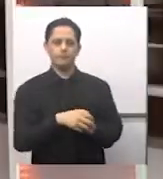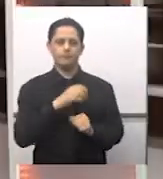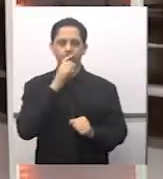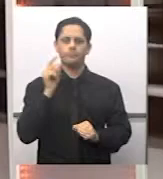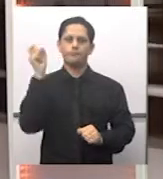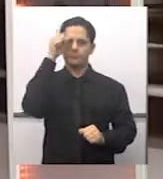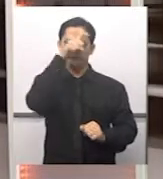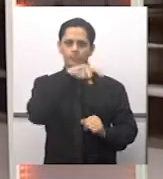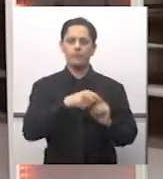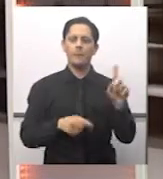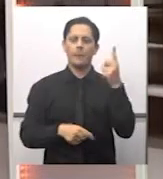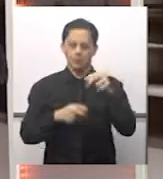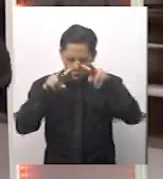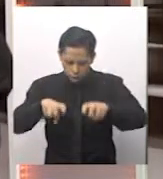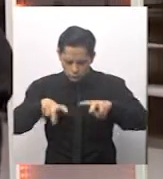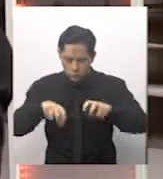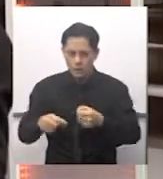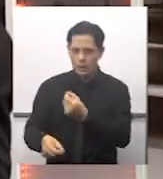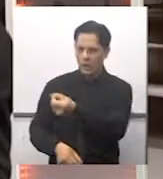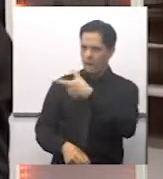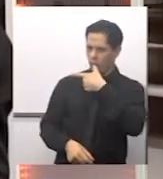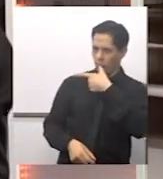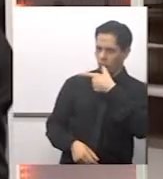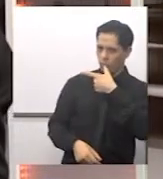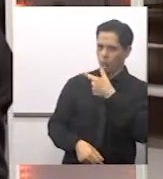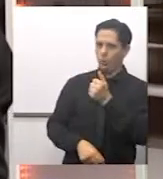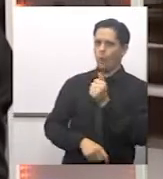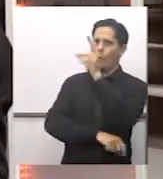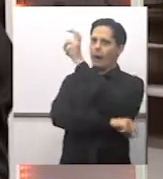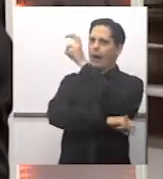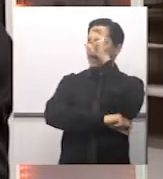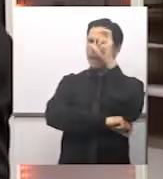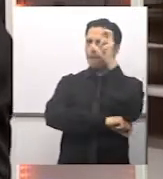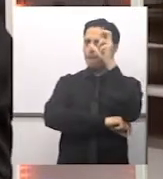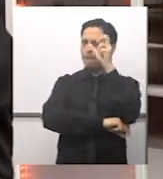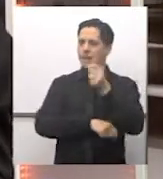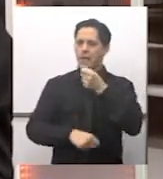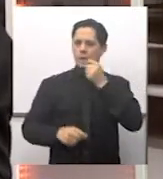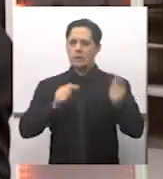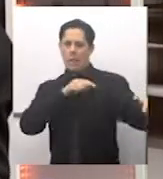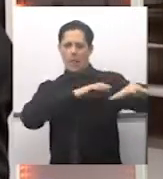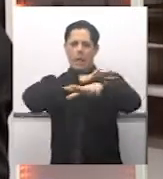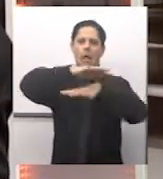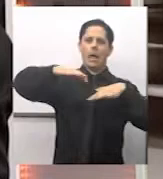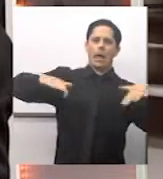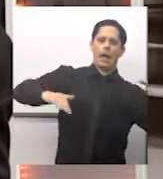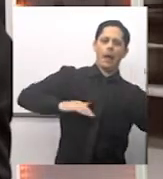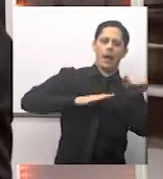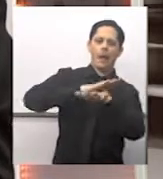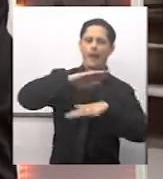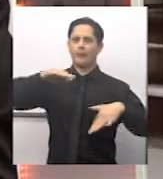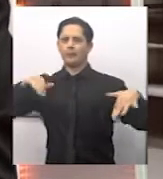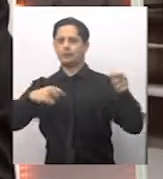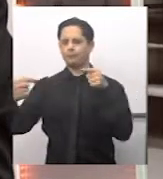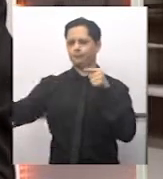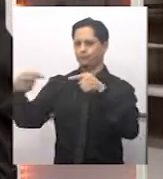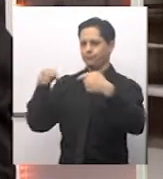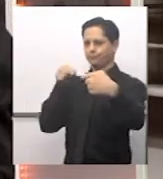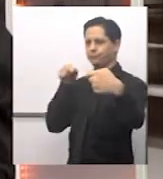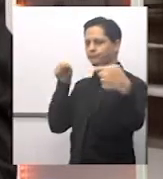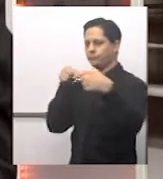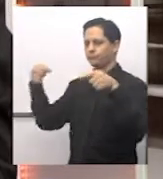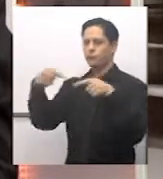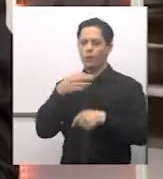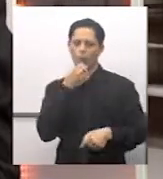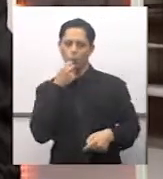las primeras pericias y viene una acusación directa a una empresa del Estado como es ENAP y empiezan todo este tipo de situaciones y de contraacusaciones diciendo de que